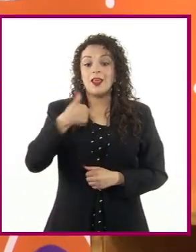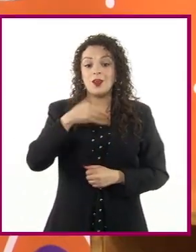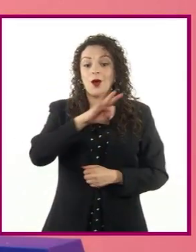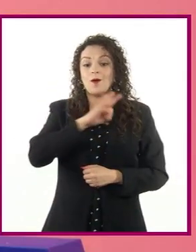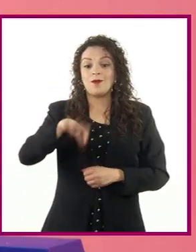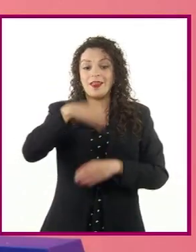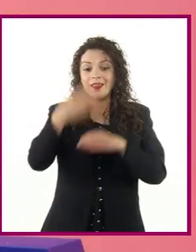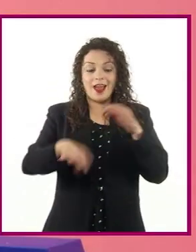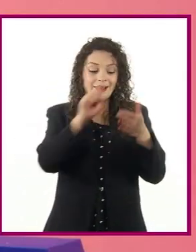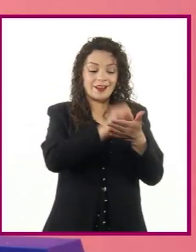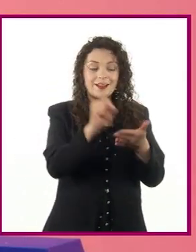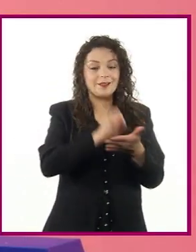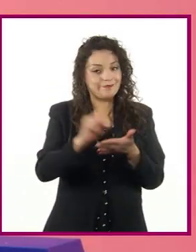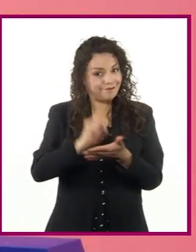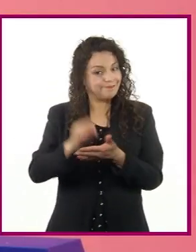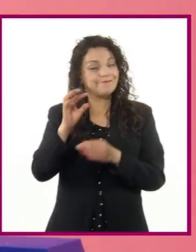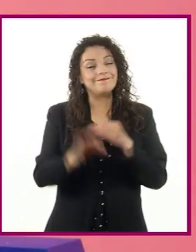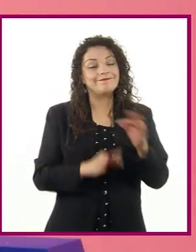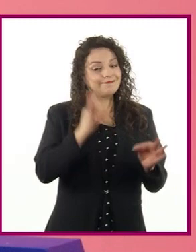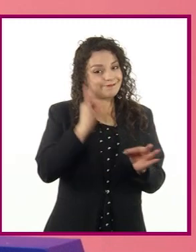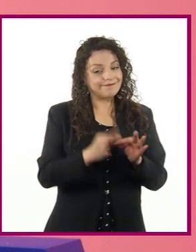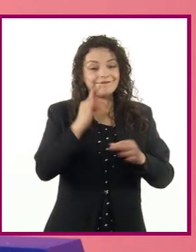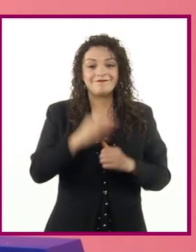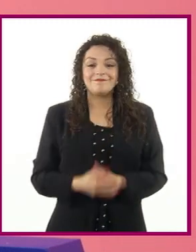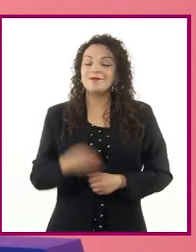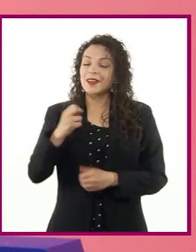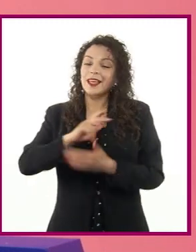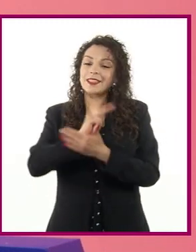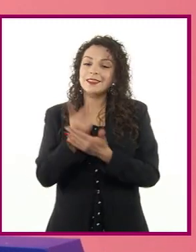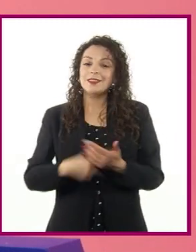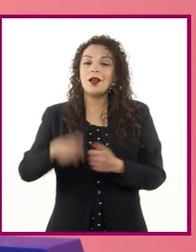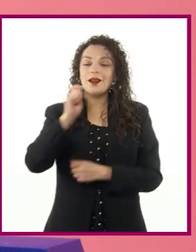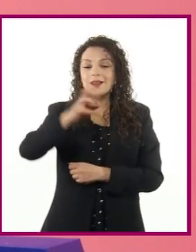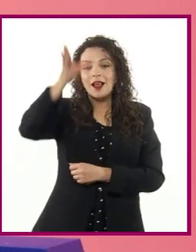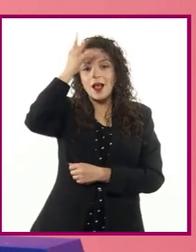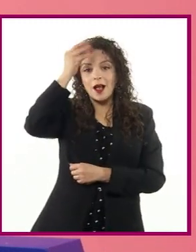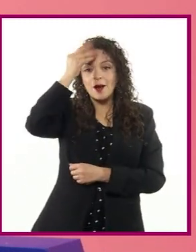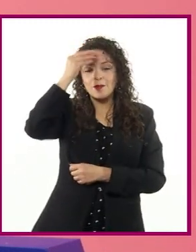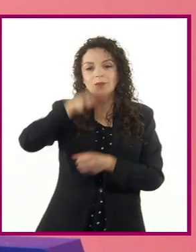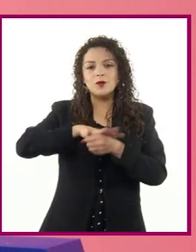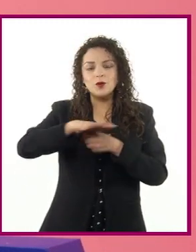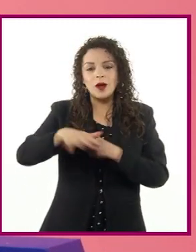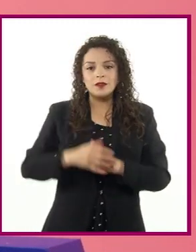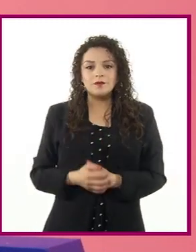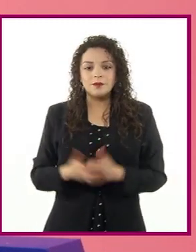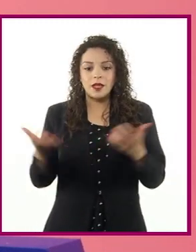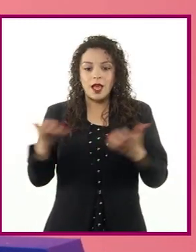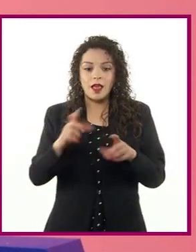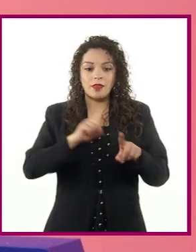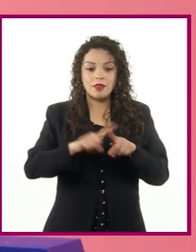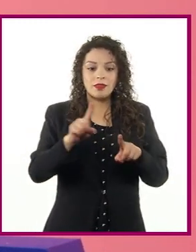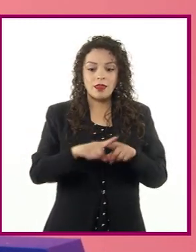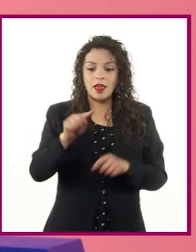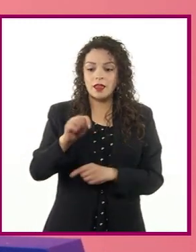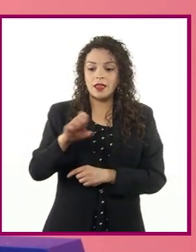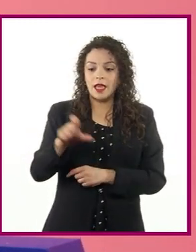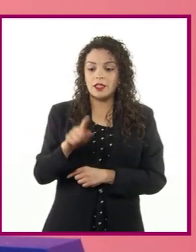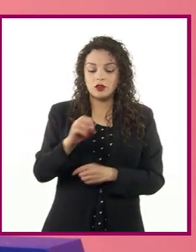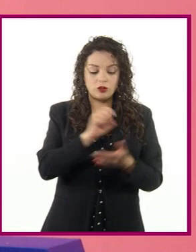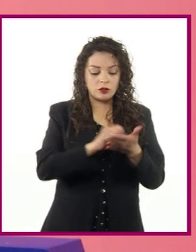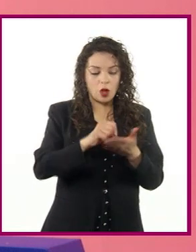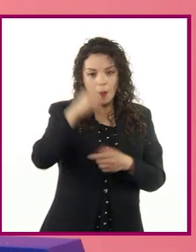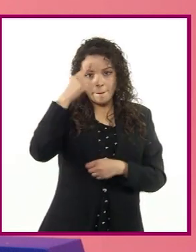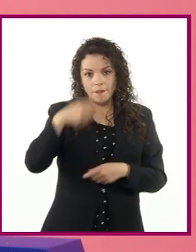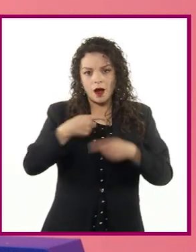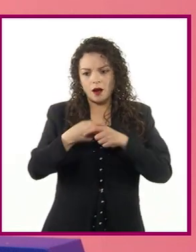apuntes. En esta sesión trabajamos con el aprendizaje esperado, elabora distintos textos para difundir